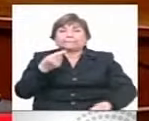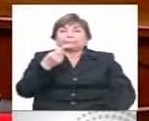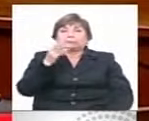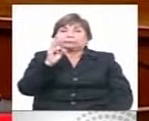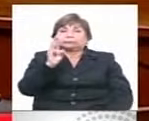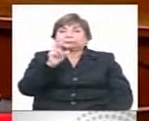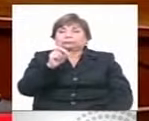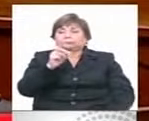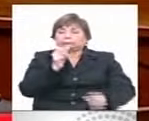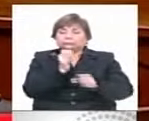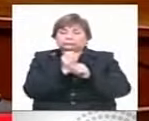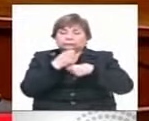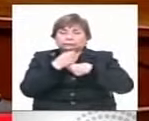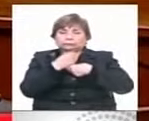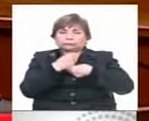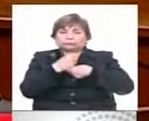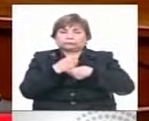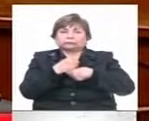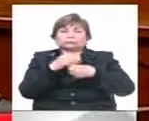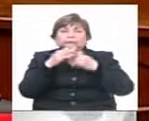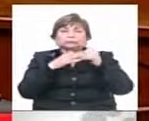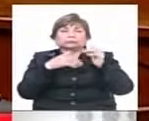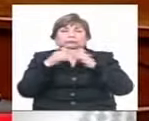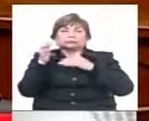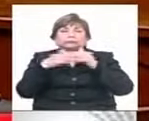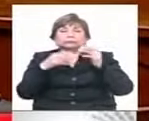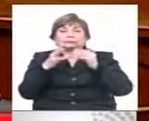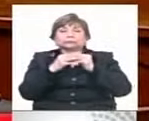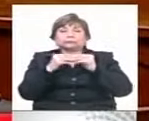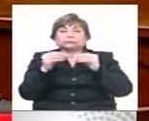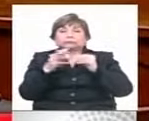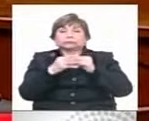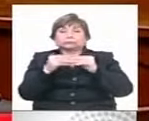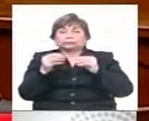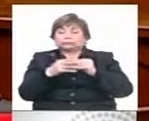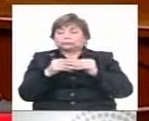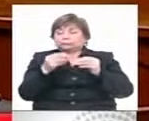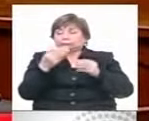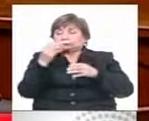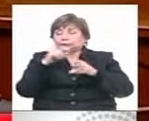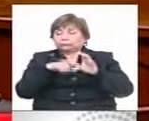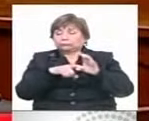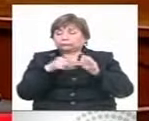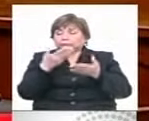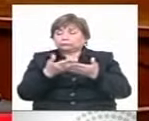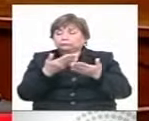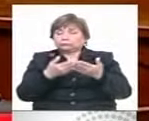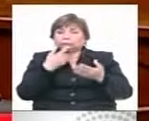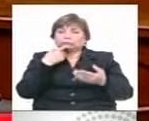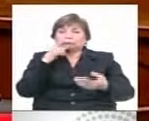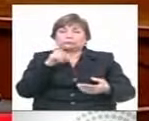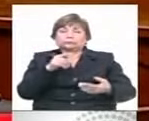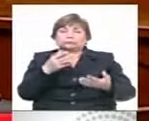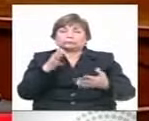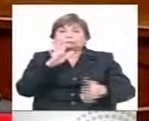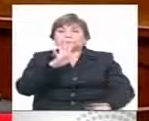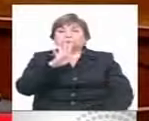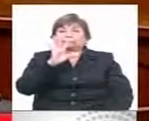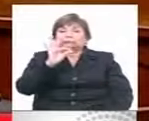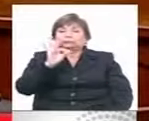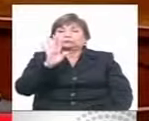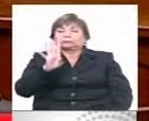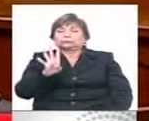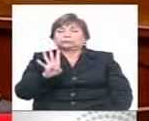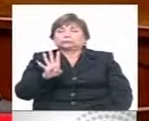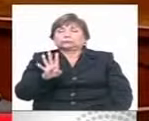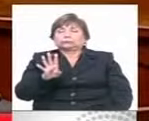1.062 son obras de infraestructura productiva, dentro de las cuales están